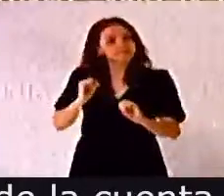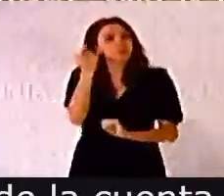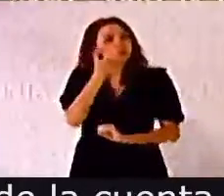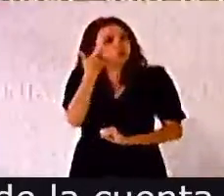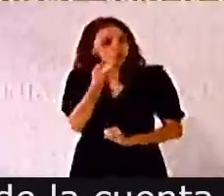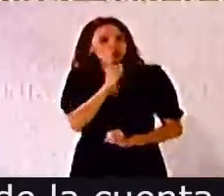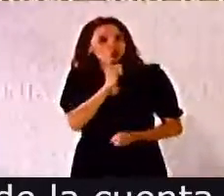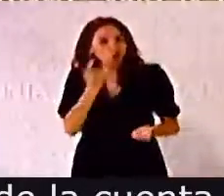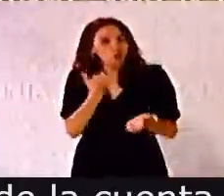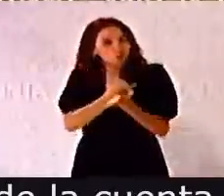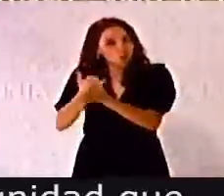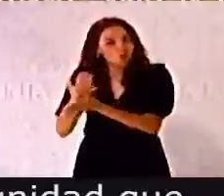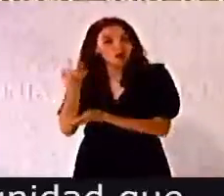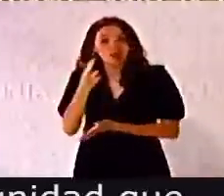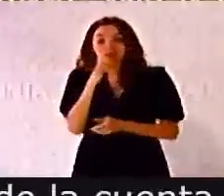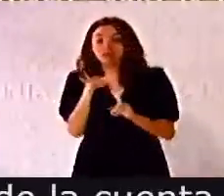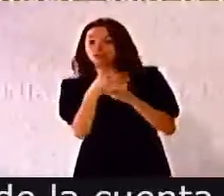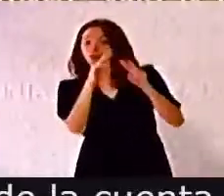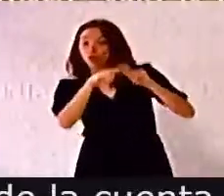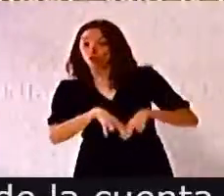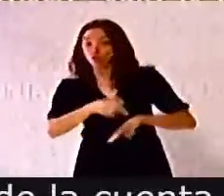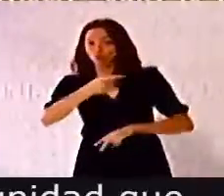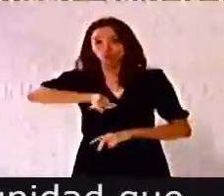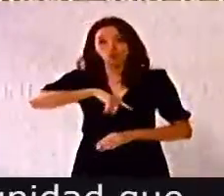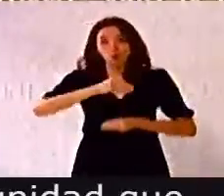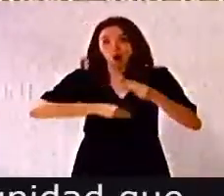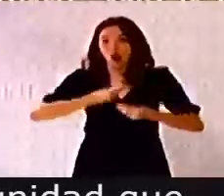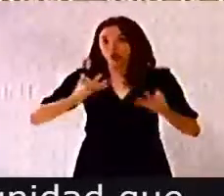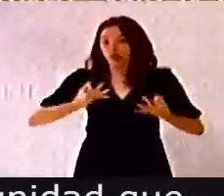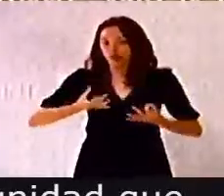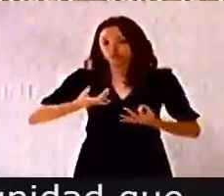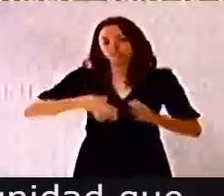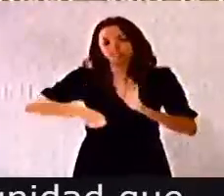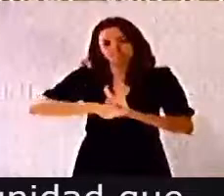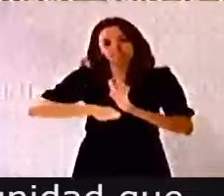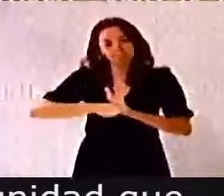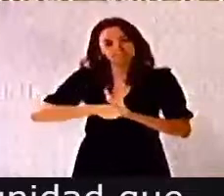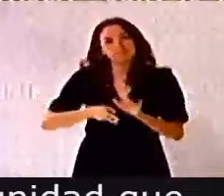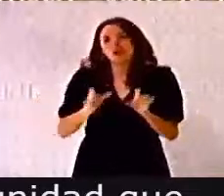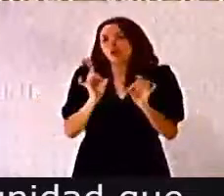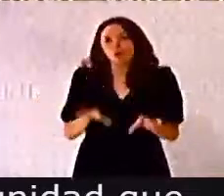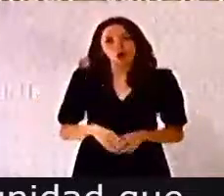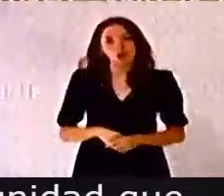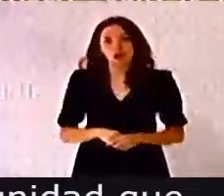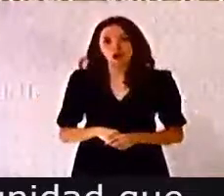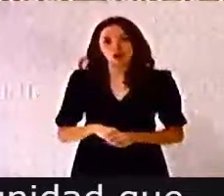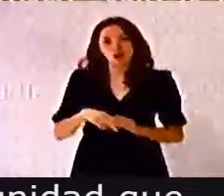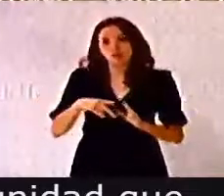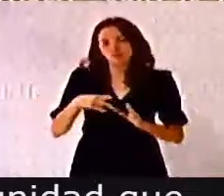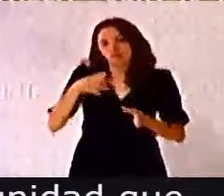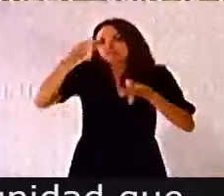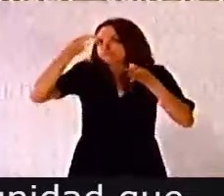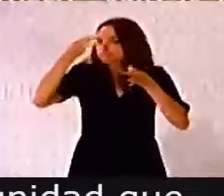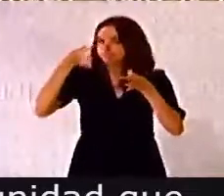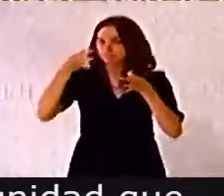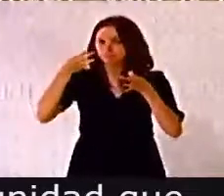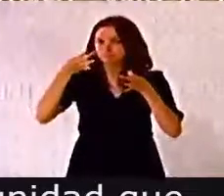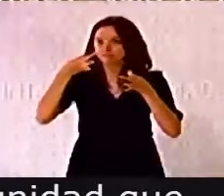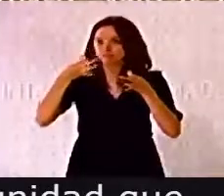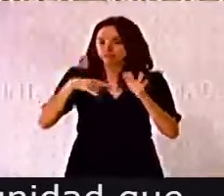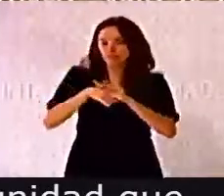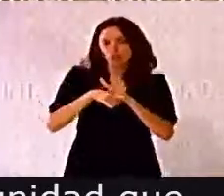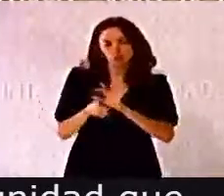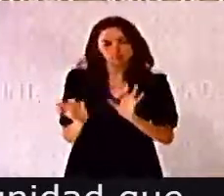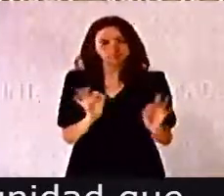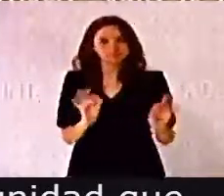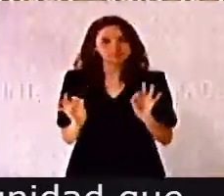Y en ese horizonte, en ese contexto, yo creo que lo que tenemos que hacer es seguir manteniendo la maquinaria muy engrasada. Y ser